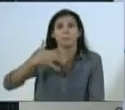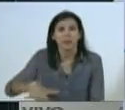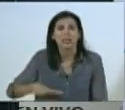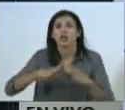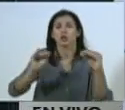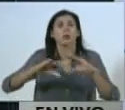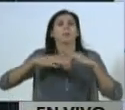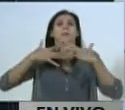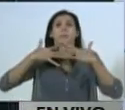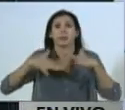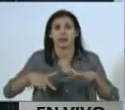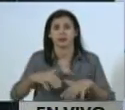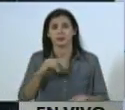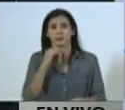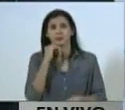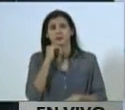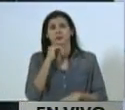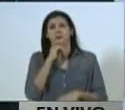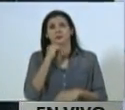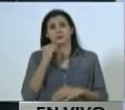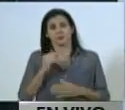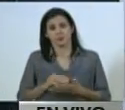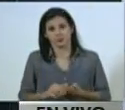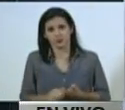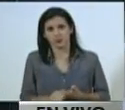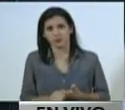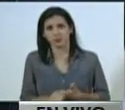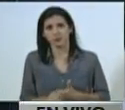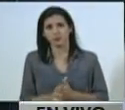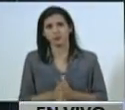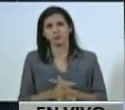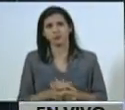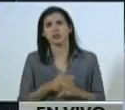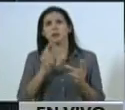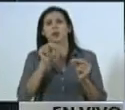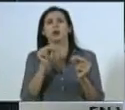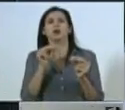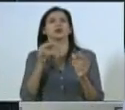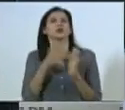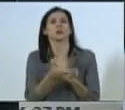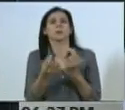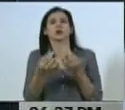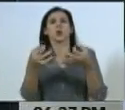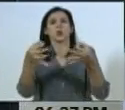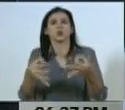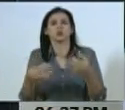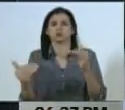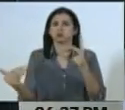todos. Nosotros hablamos de precios equilibrados.